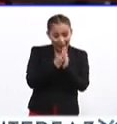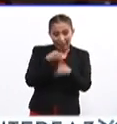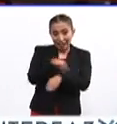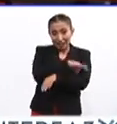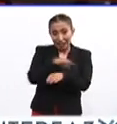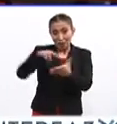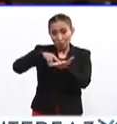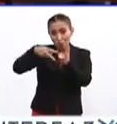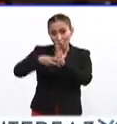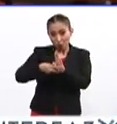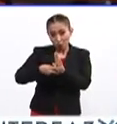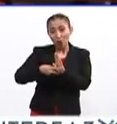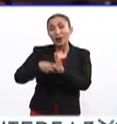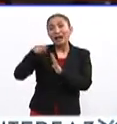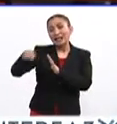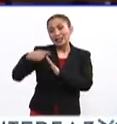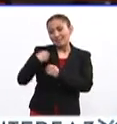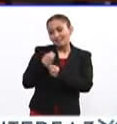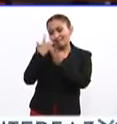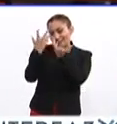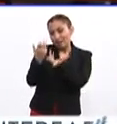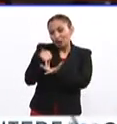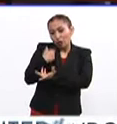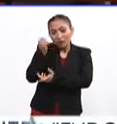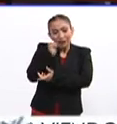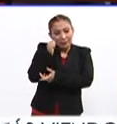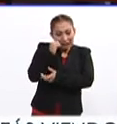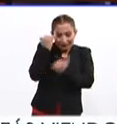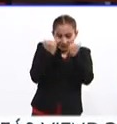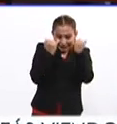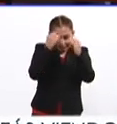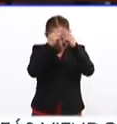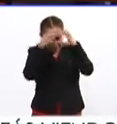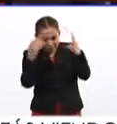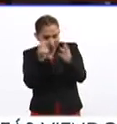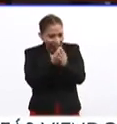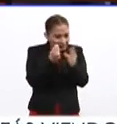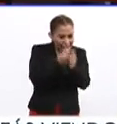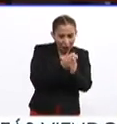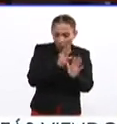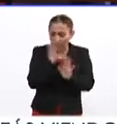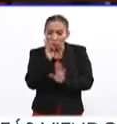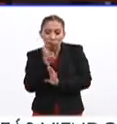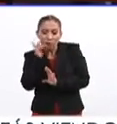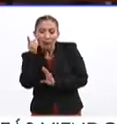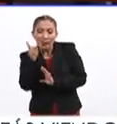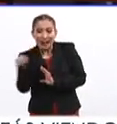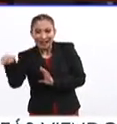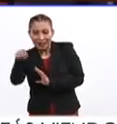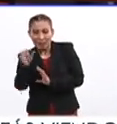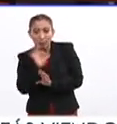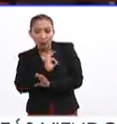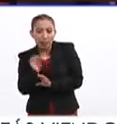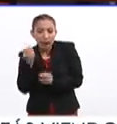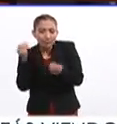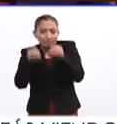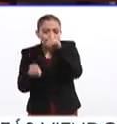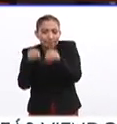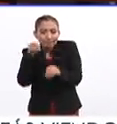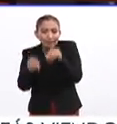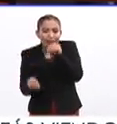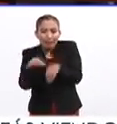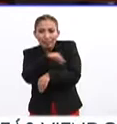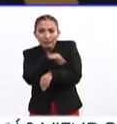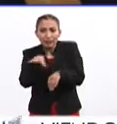diseño arquitectónico y expresión, me permite estar pues clase con clase experimentando con ellos las posibilidades en